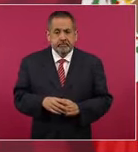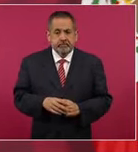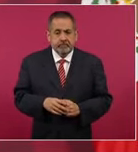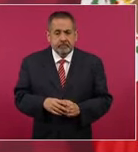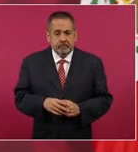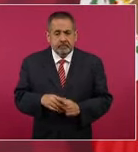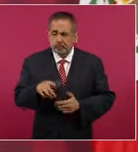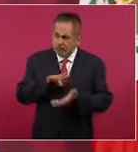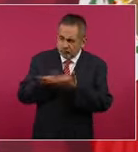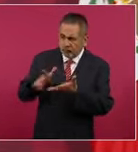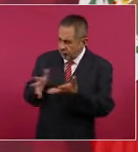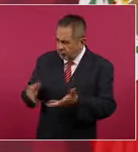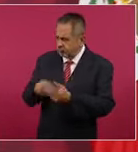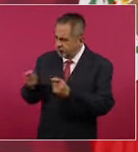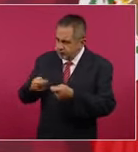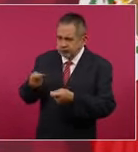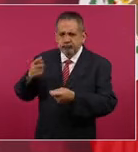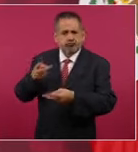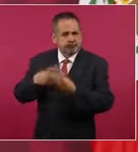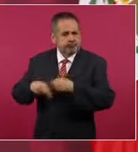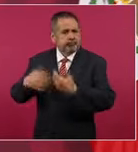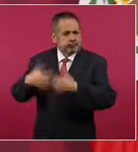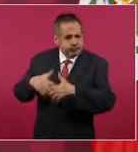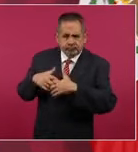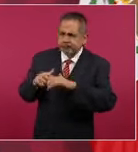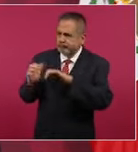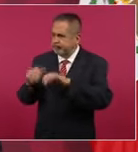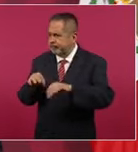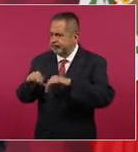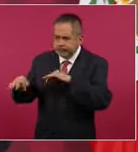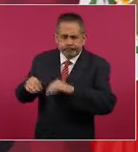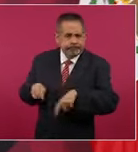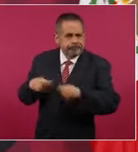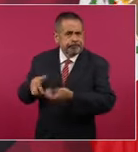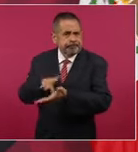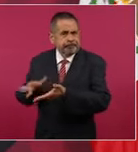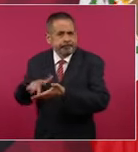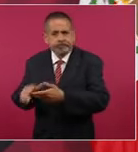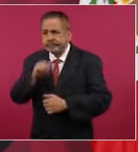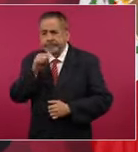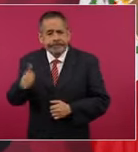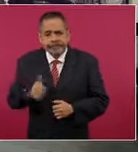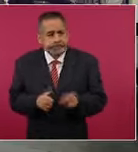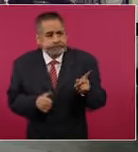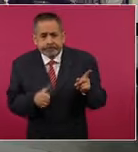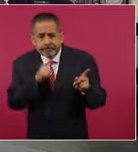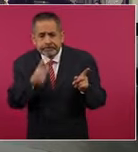no impulsan la actividad productiva, no generan empleos en los países.